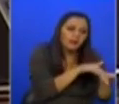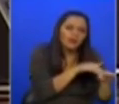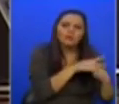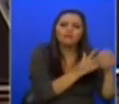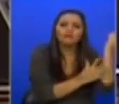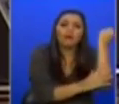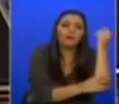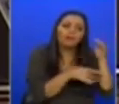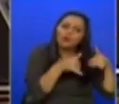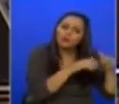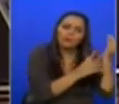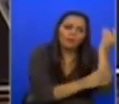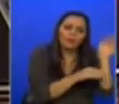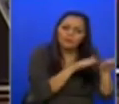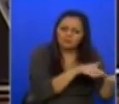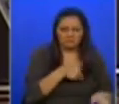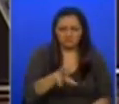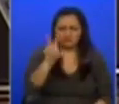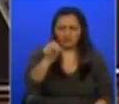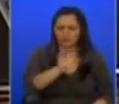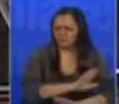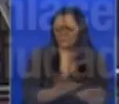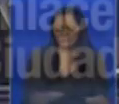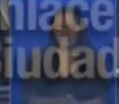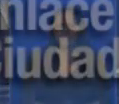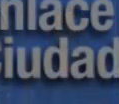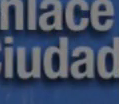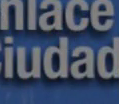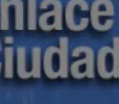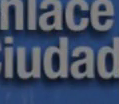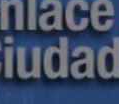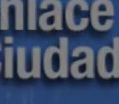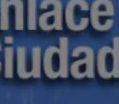perpetua y probablemente tragedias futuras.